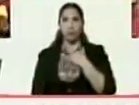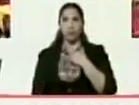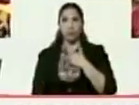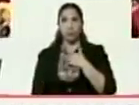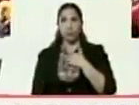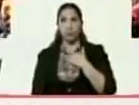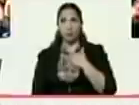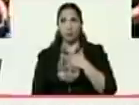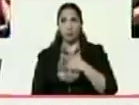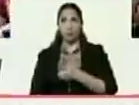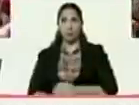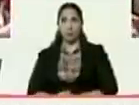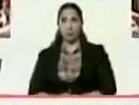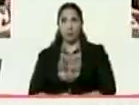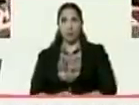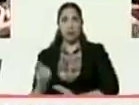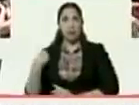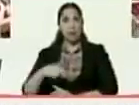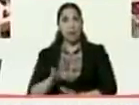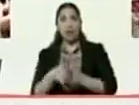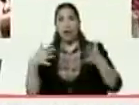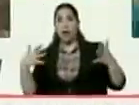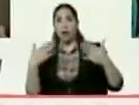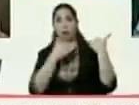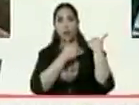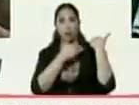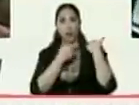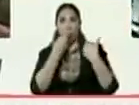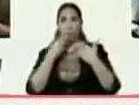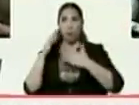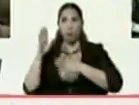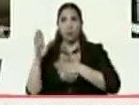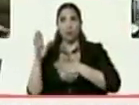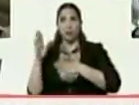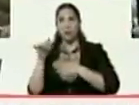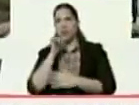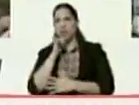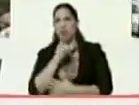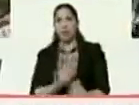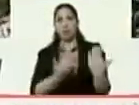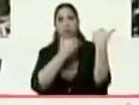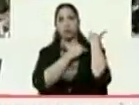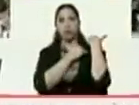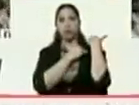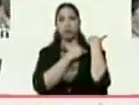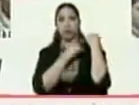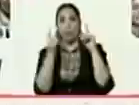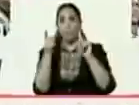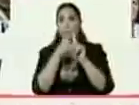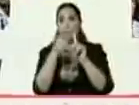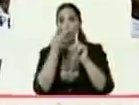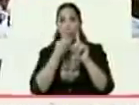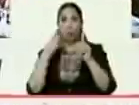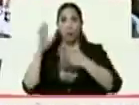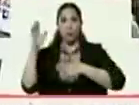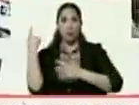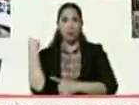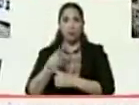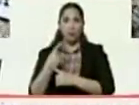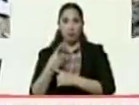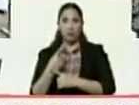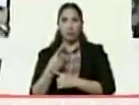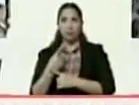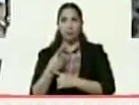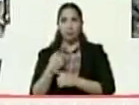tienen una gran responsabilidad y un compromiso. Los que van a estar al frente. El primer compromiso que tienen es